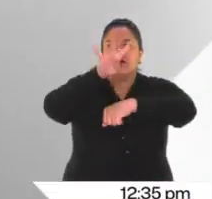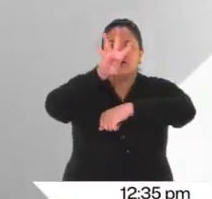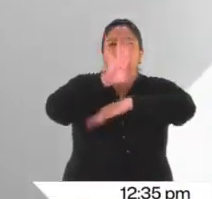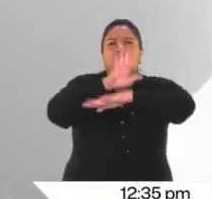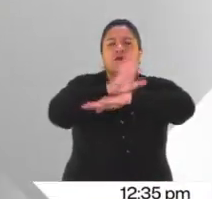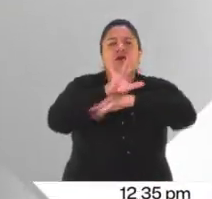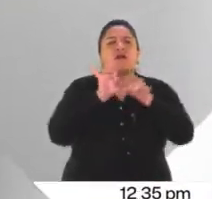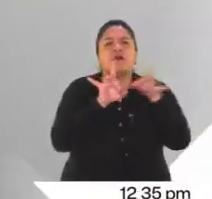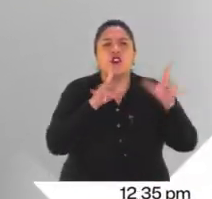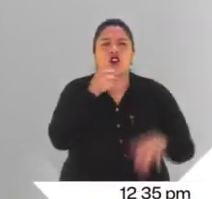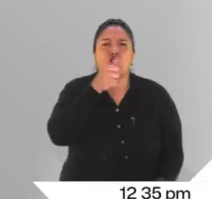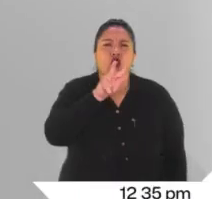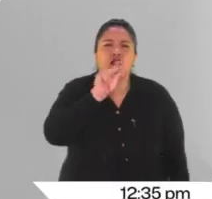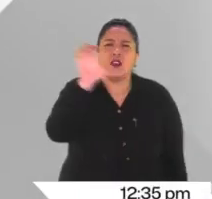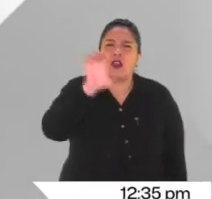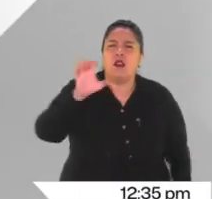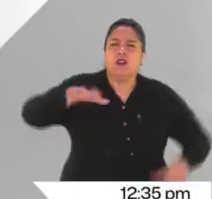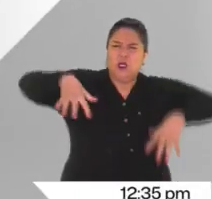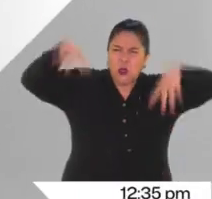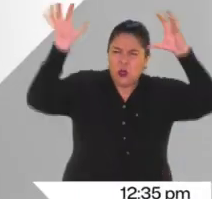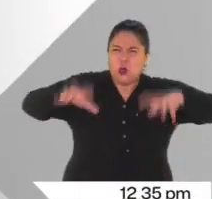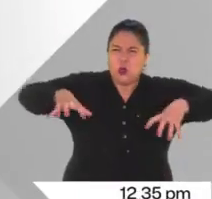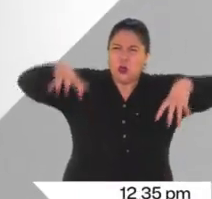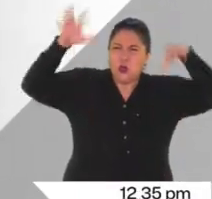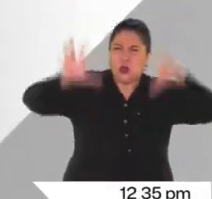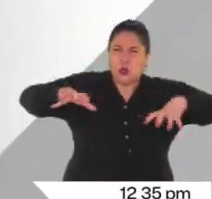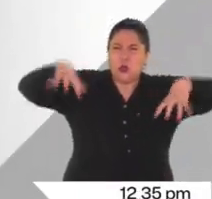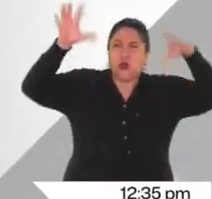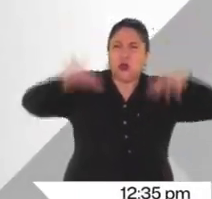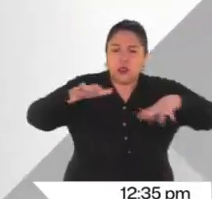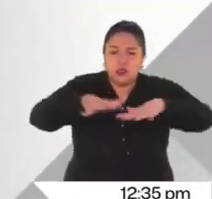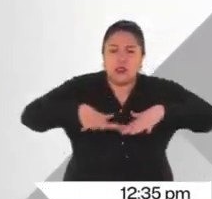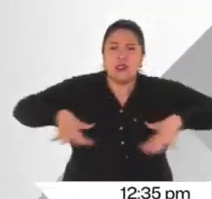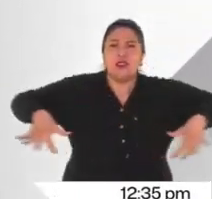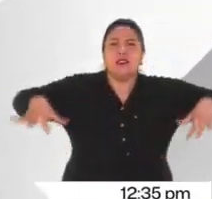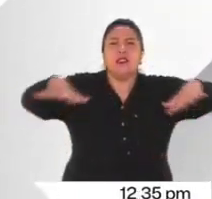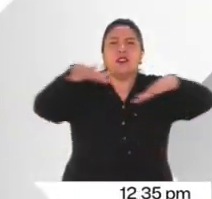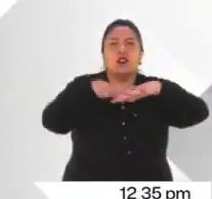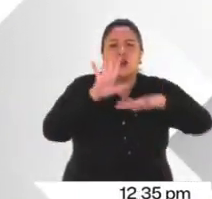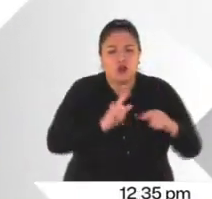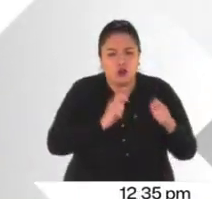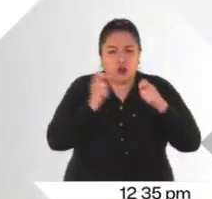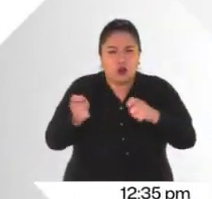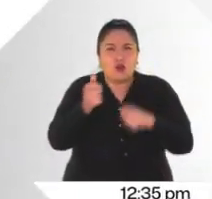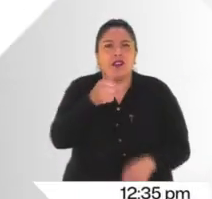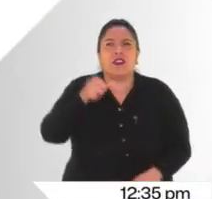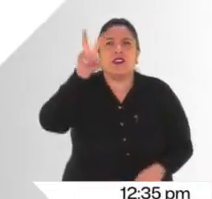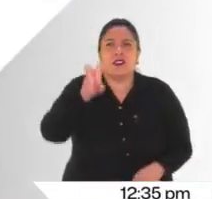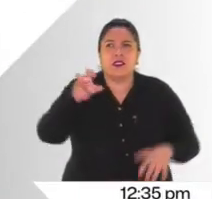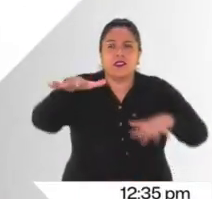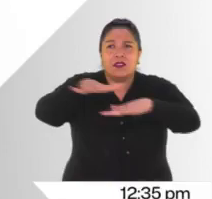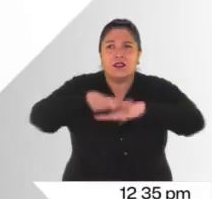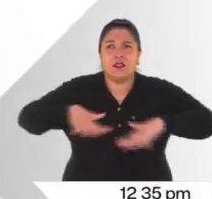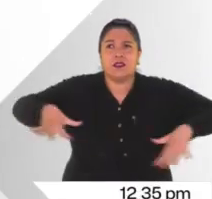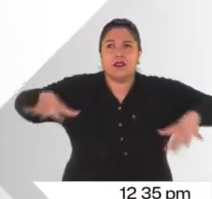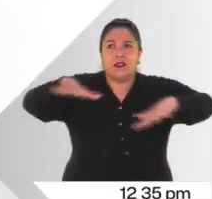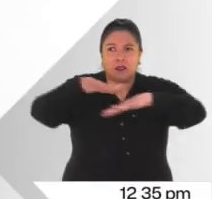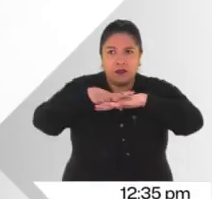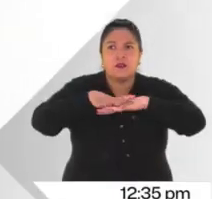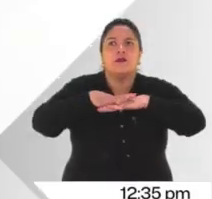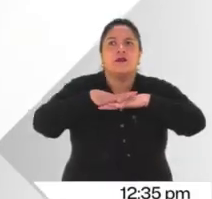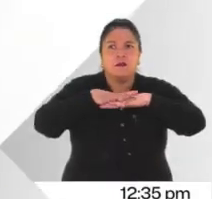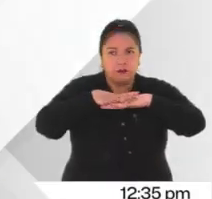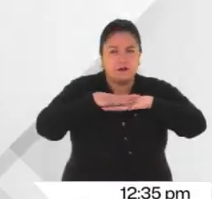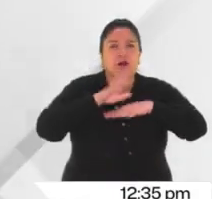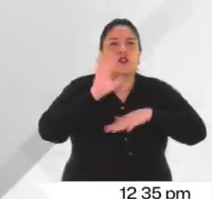12 de enero. Llovía torrencialmente en el sector del 17 del Carmen de Atrato, en Chocó. Varios